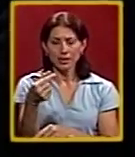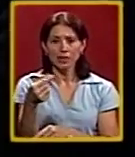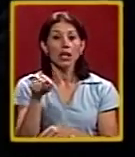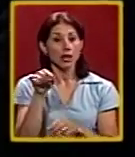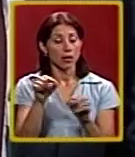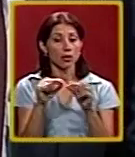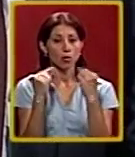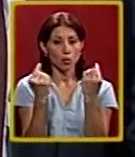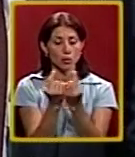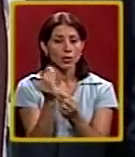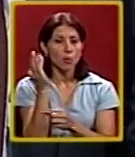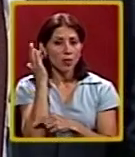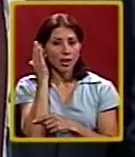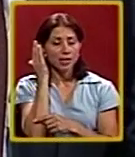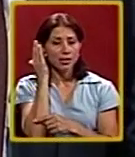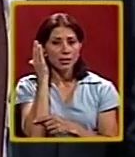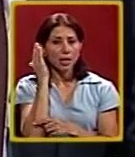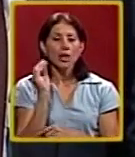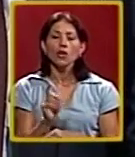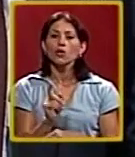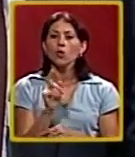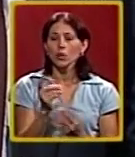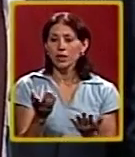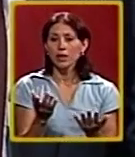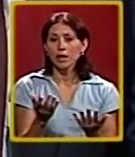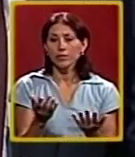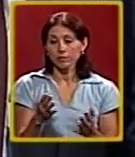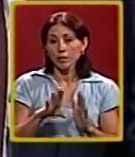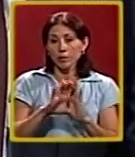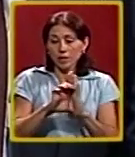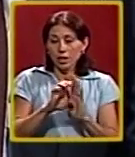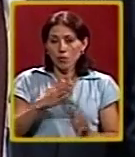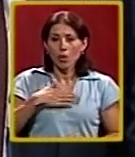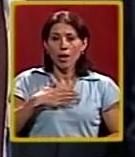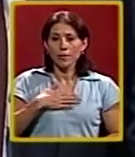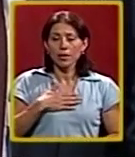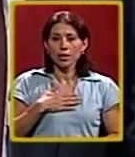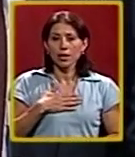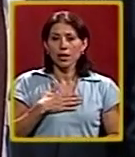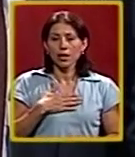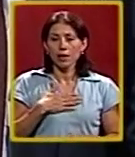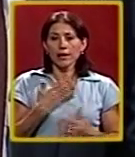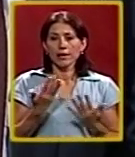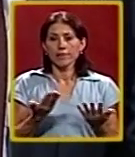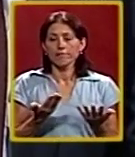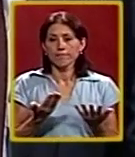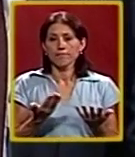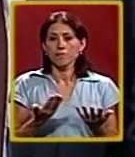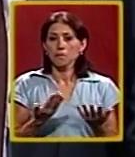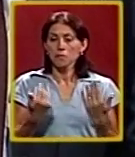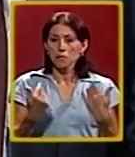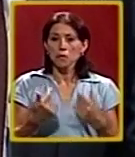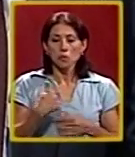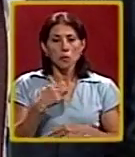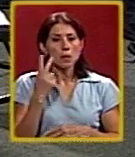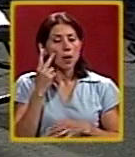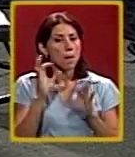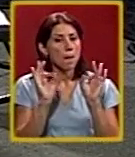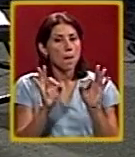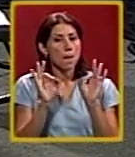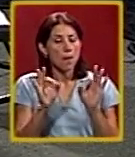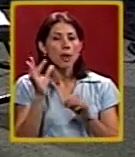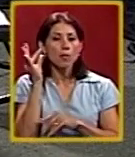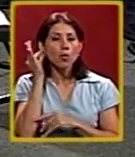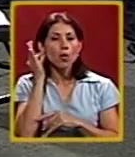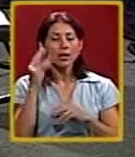mujeres, donde a usted le causa, al menos a mí me causó muy buena impresión las mujeres